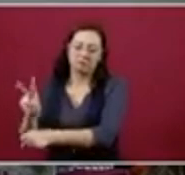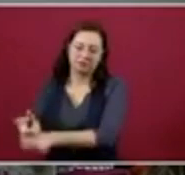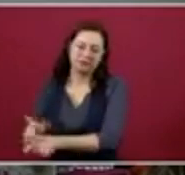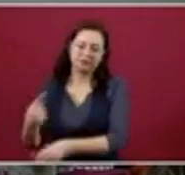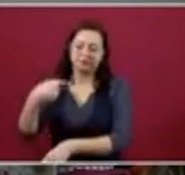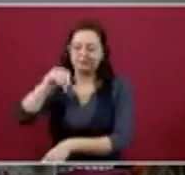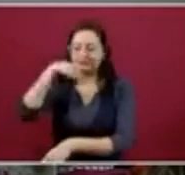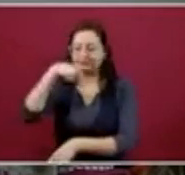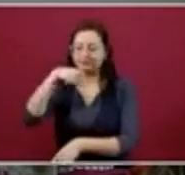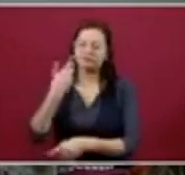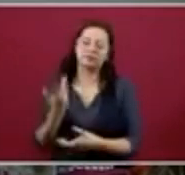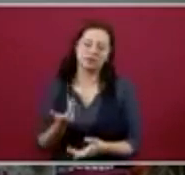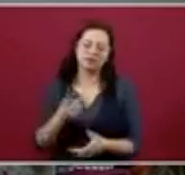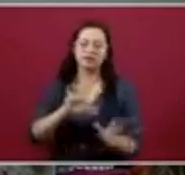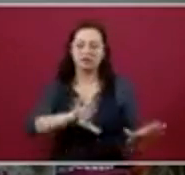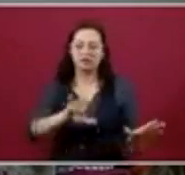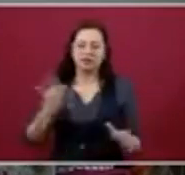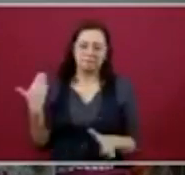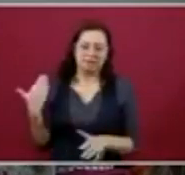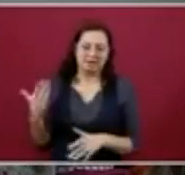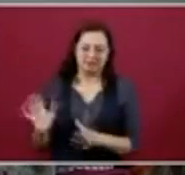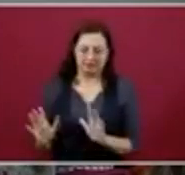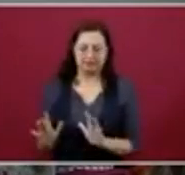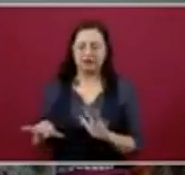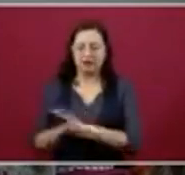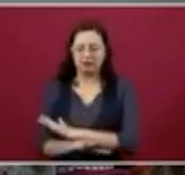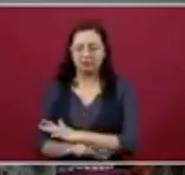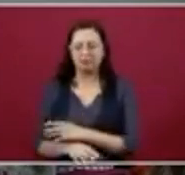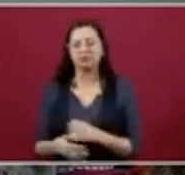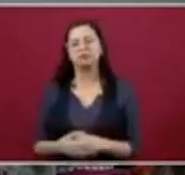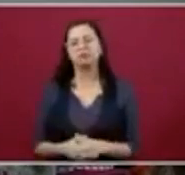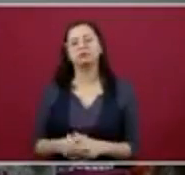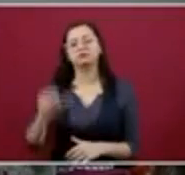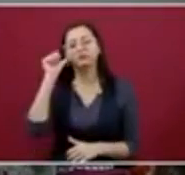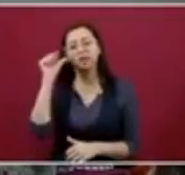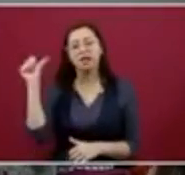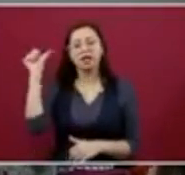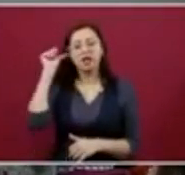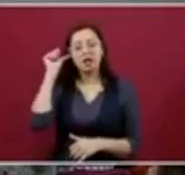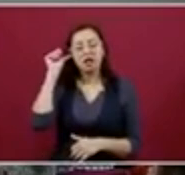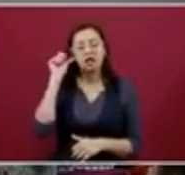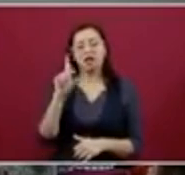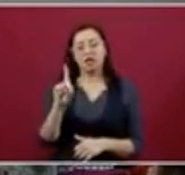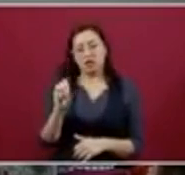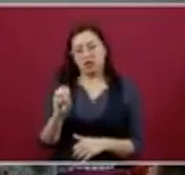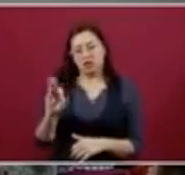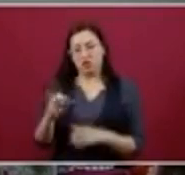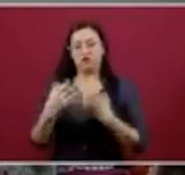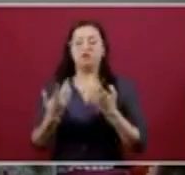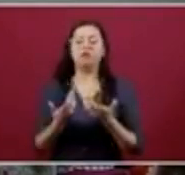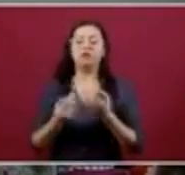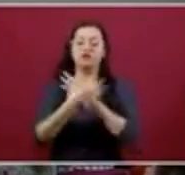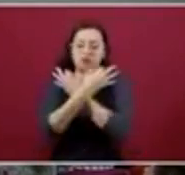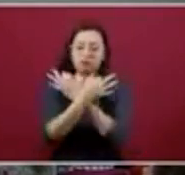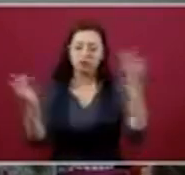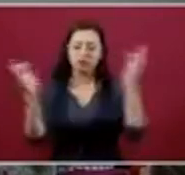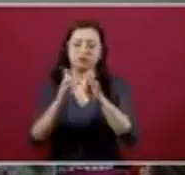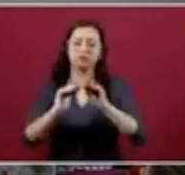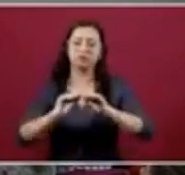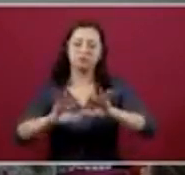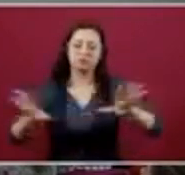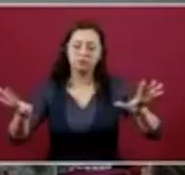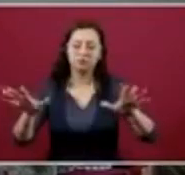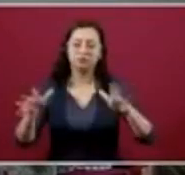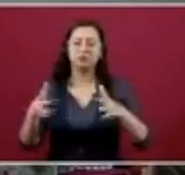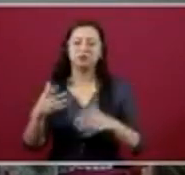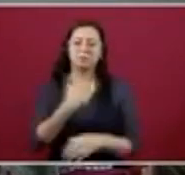acuerdo que fue publicado el día de ayer en el periódico oficial de la Federación da la instrucción